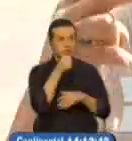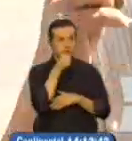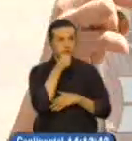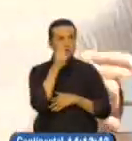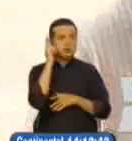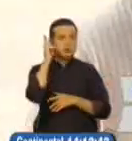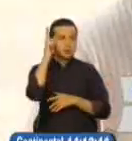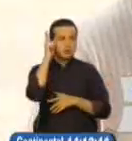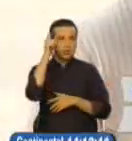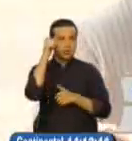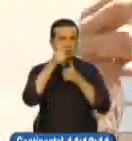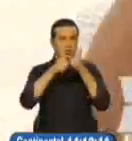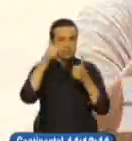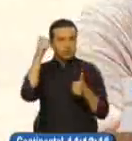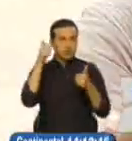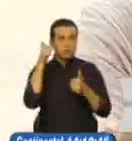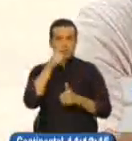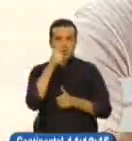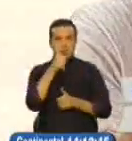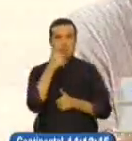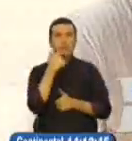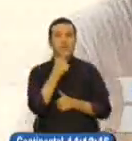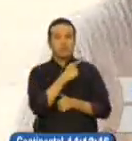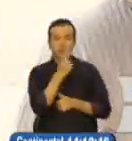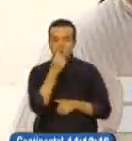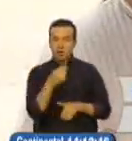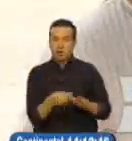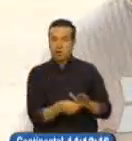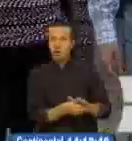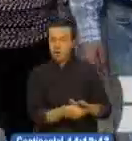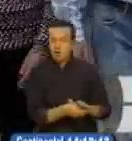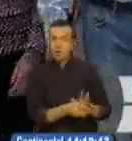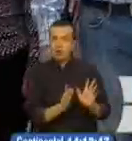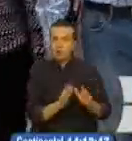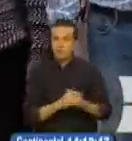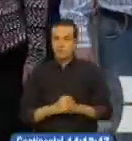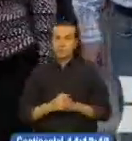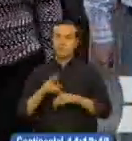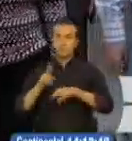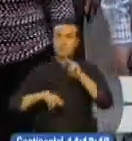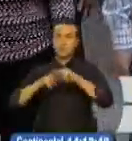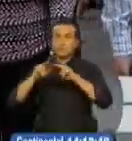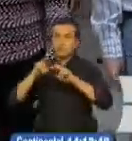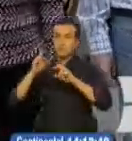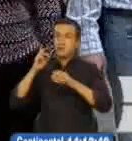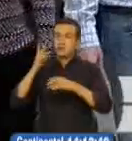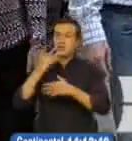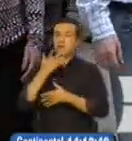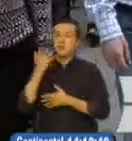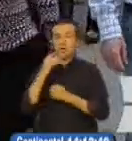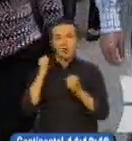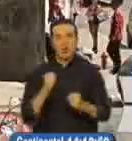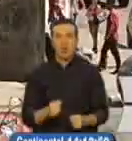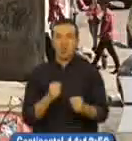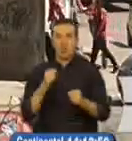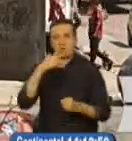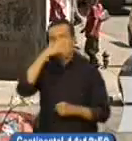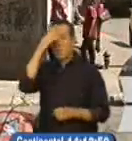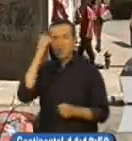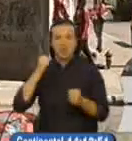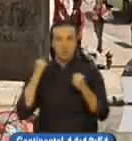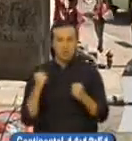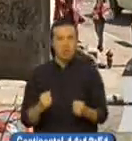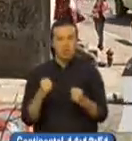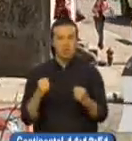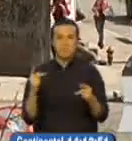los dirigentes, que él mismo les tiene comprado. La obra Quito Cables es vista como un capricho del alcalde Rodas, pues advierten